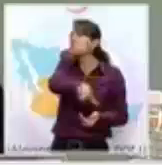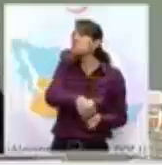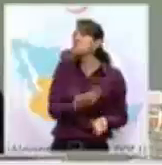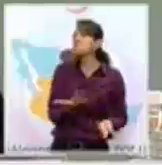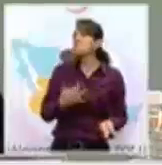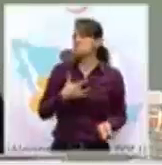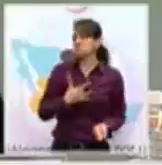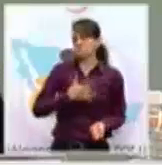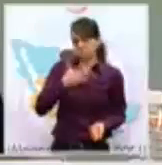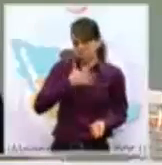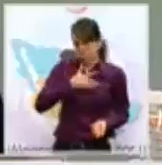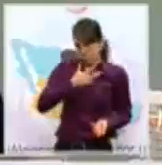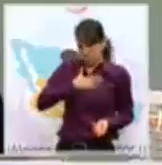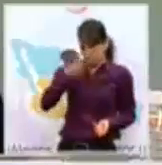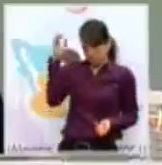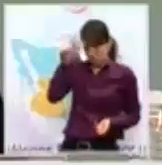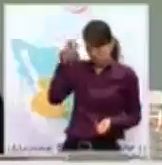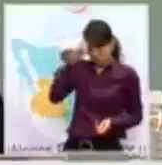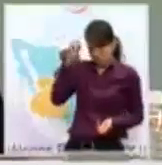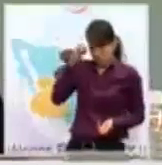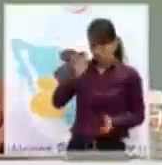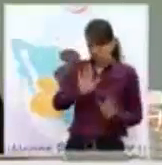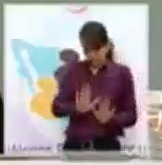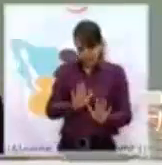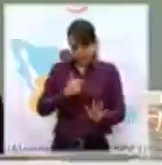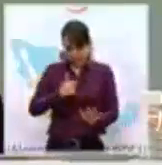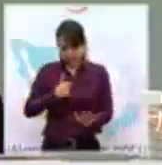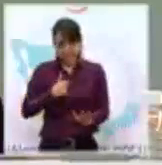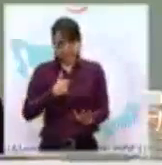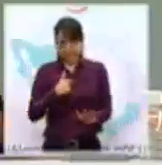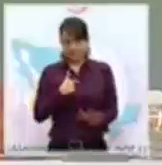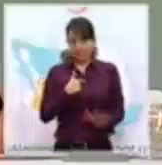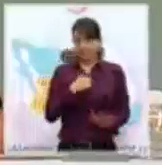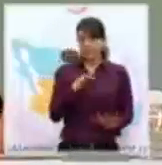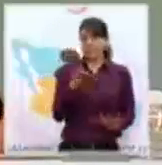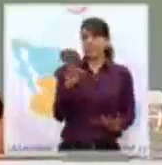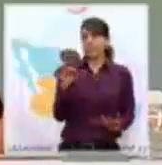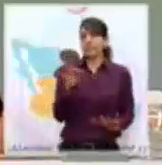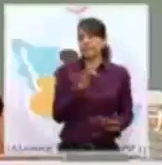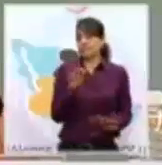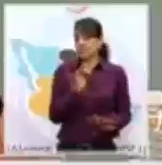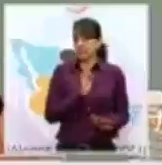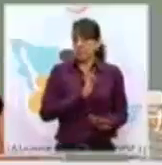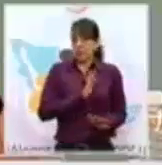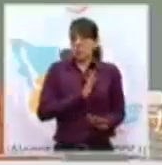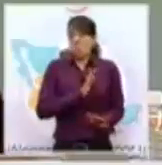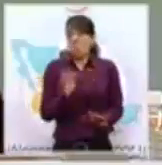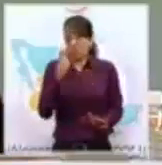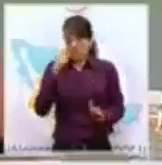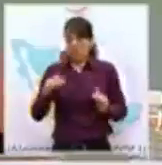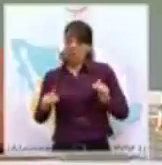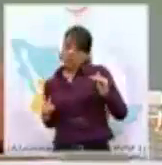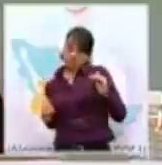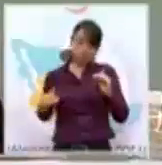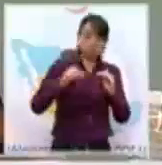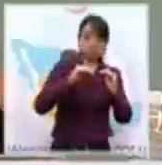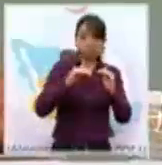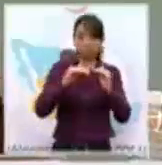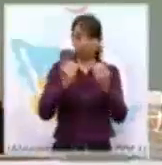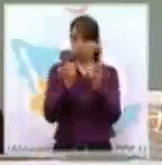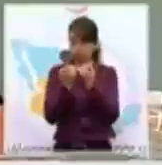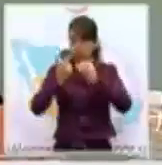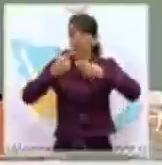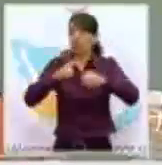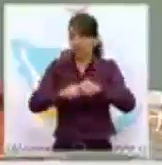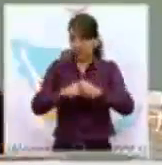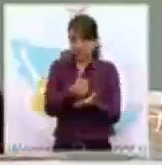hago adentro un paréntesis, me dice que la mejor palanca de igualación social y para la libertad humana y para ser humanos